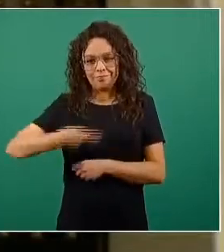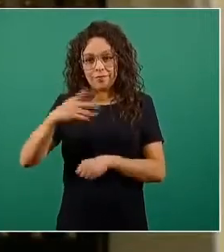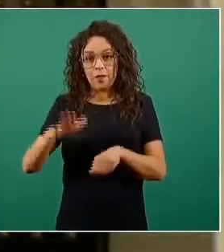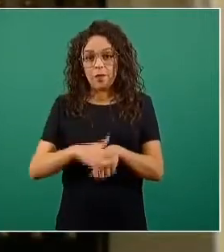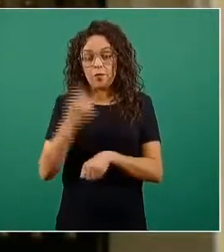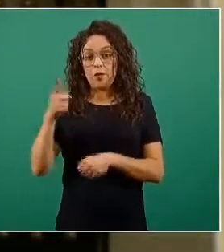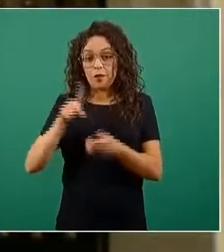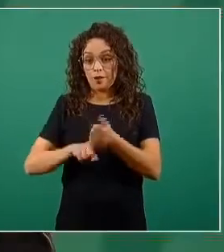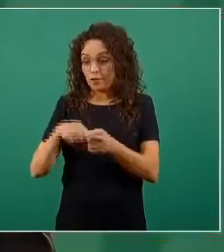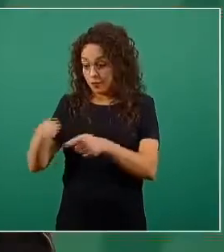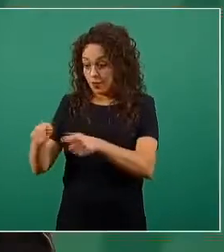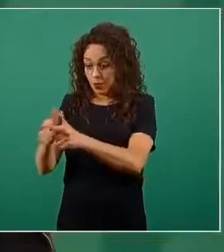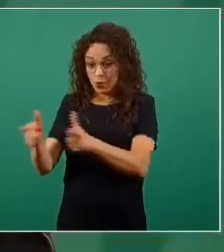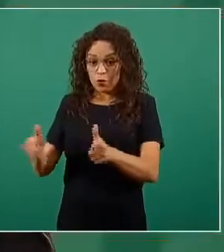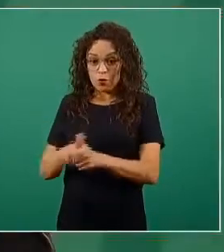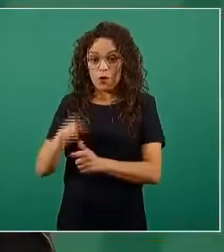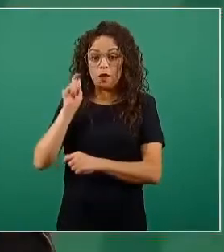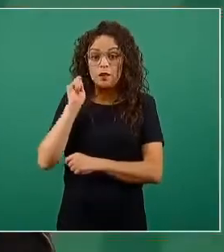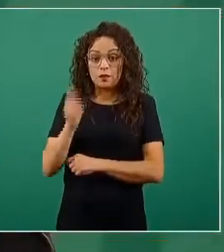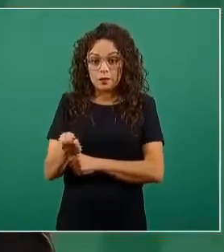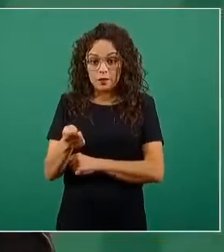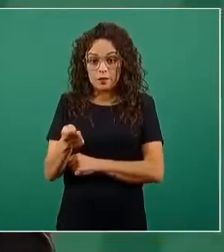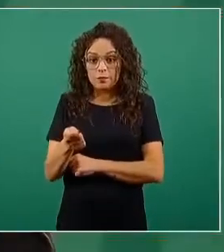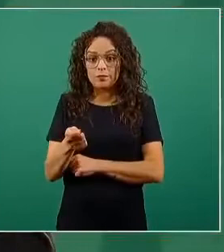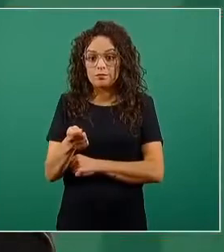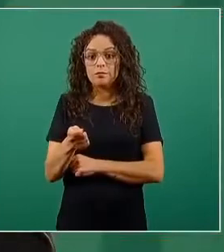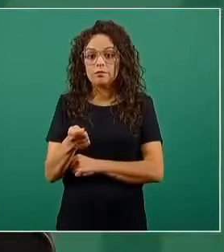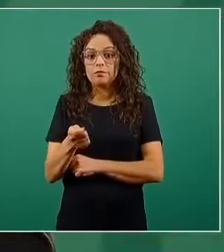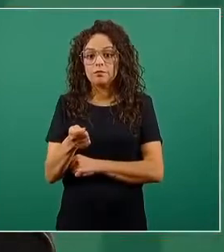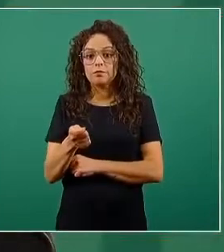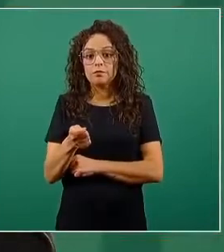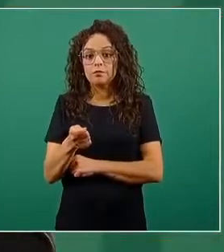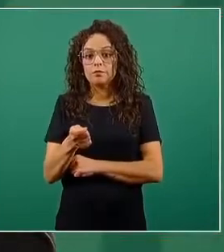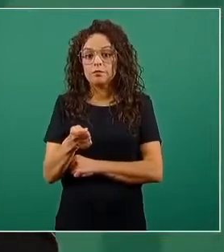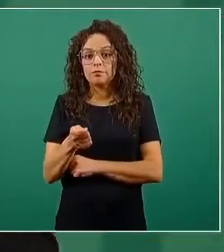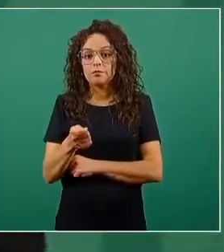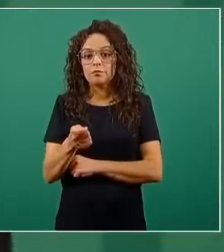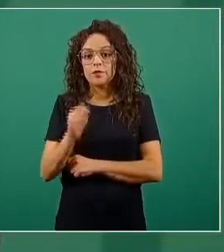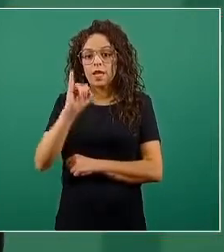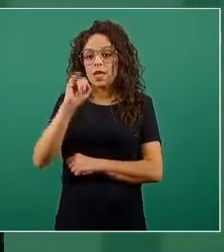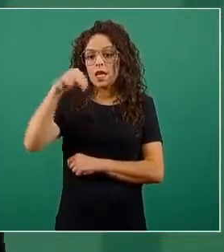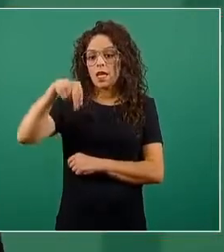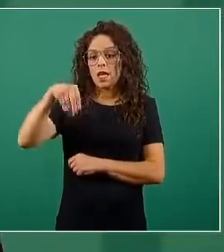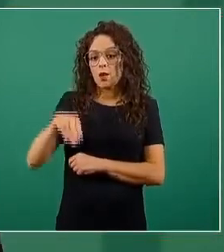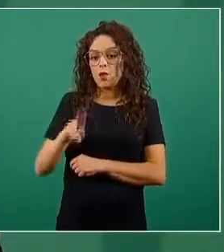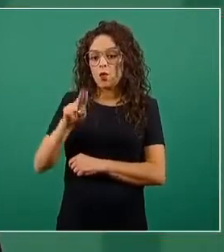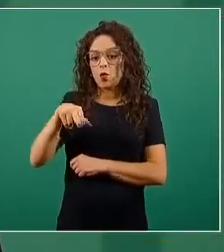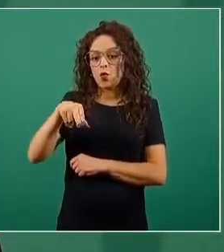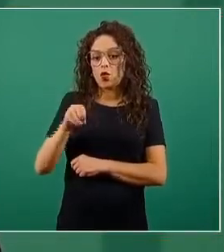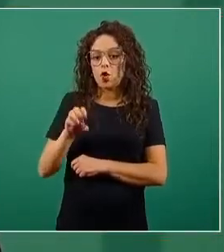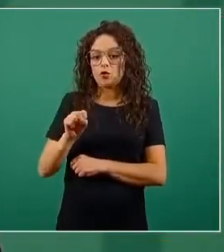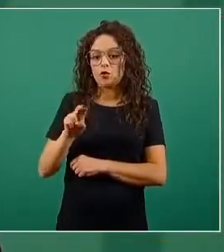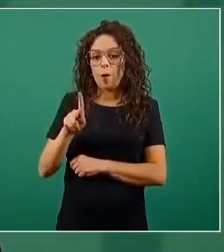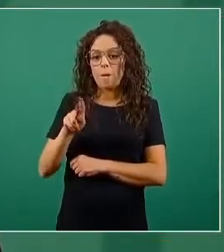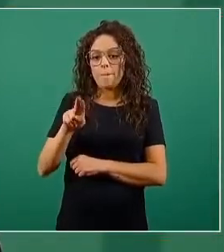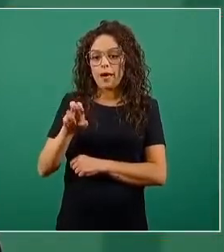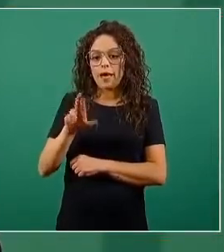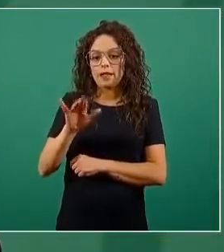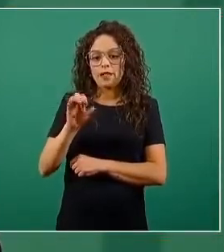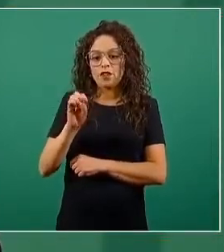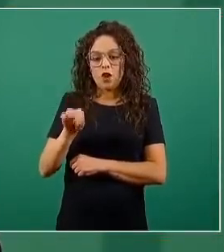de población también de inmunosupresión. Voy a reiterar, este tipo de población como muy